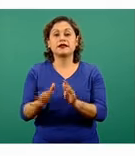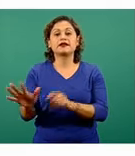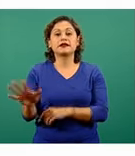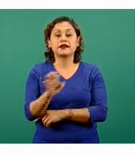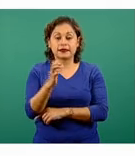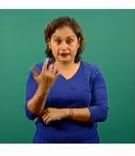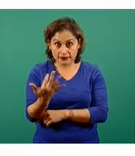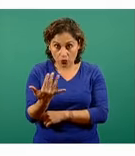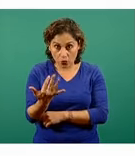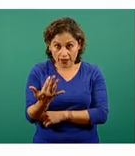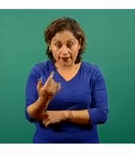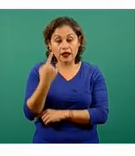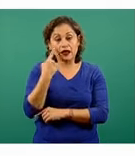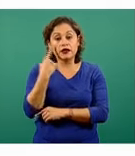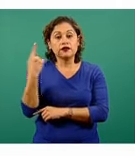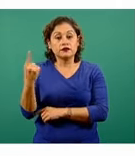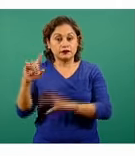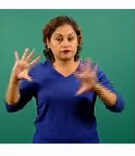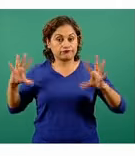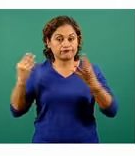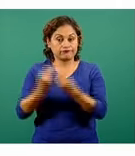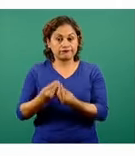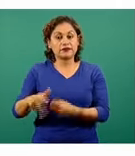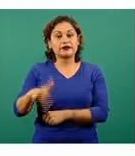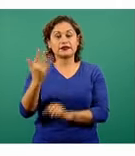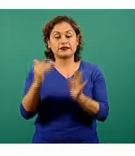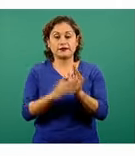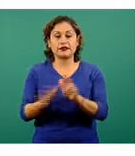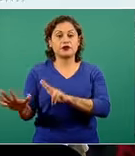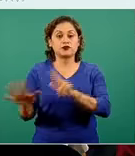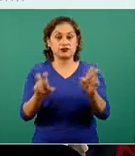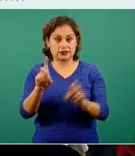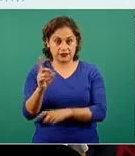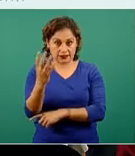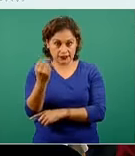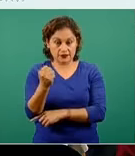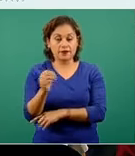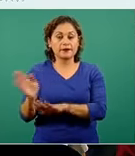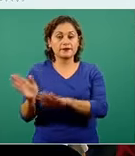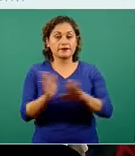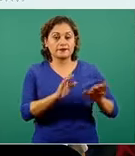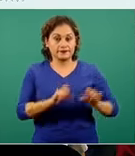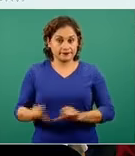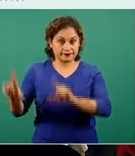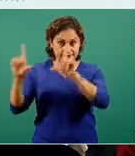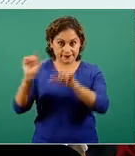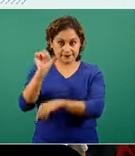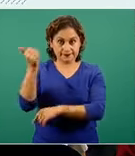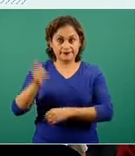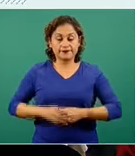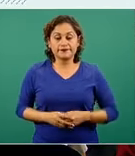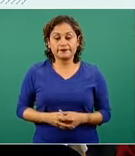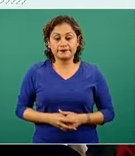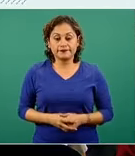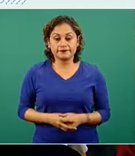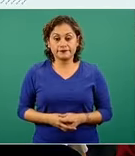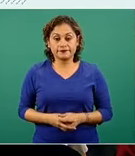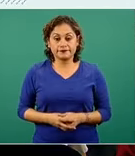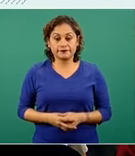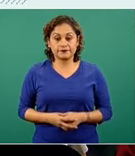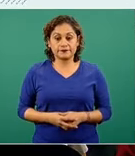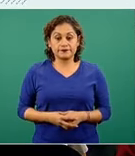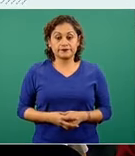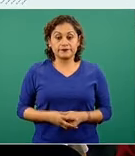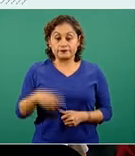37.550, y ahí representadas las 13.839. Veamos la siguiente diapositiva. Aquí